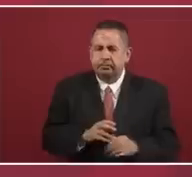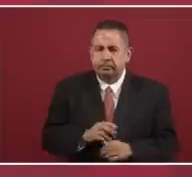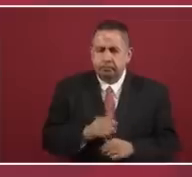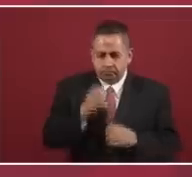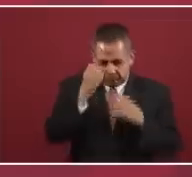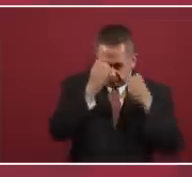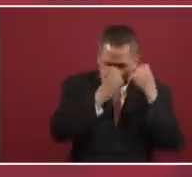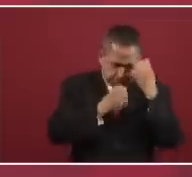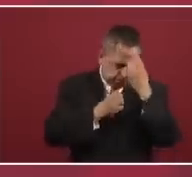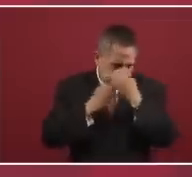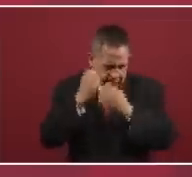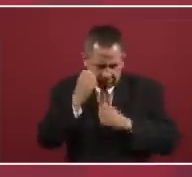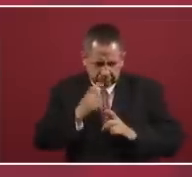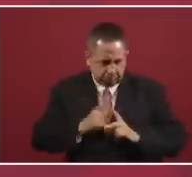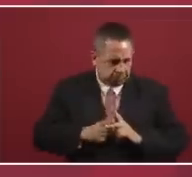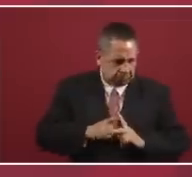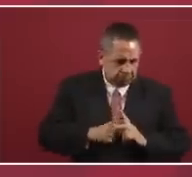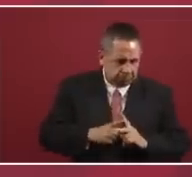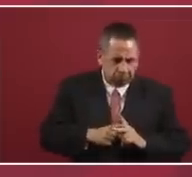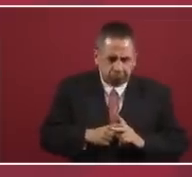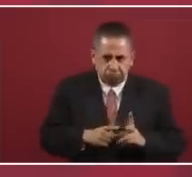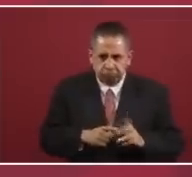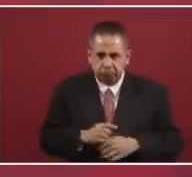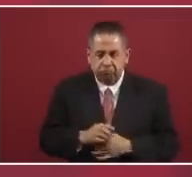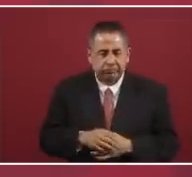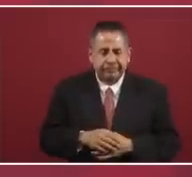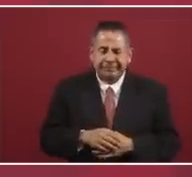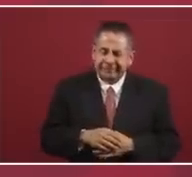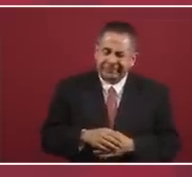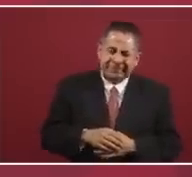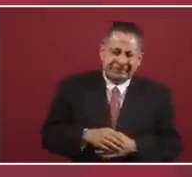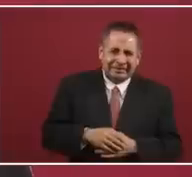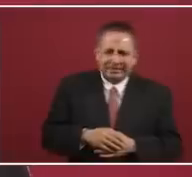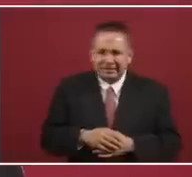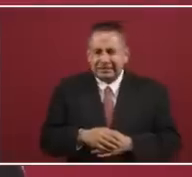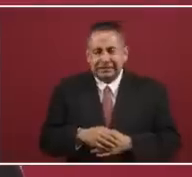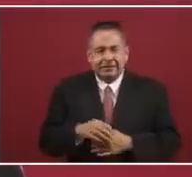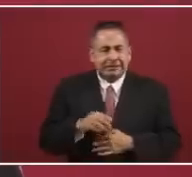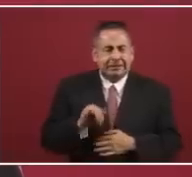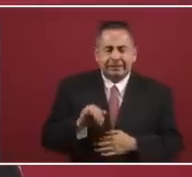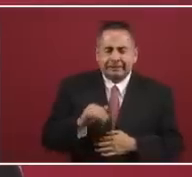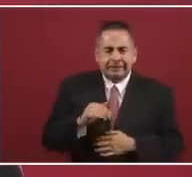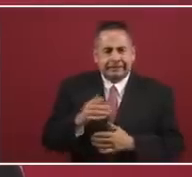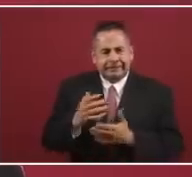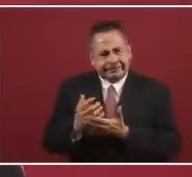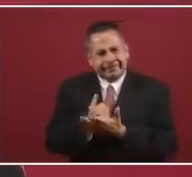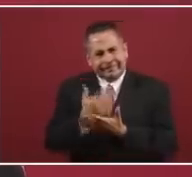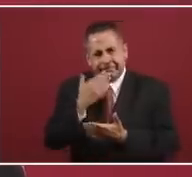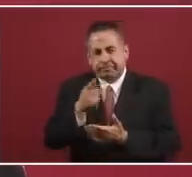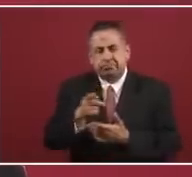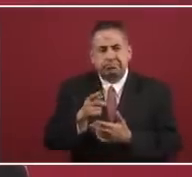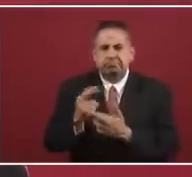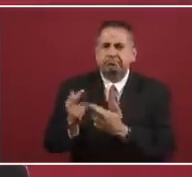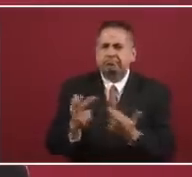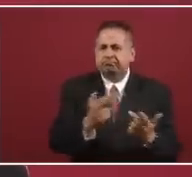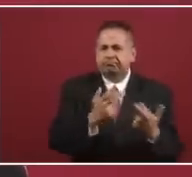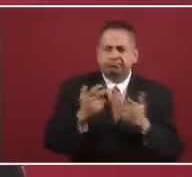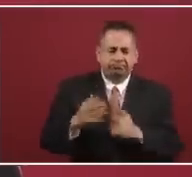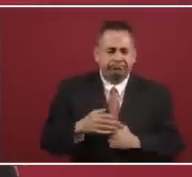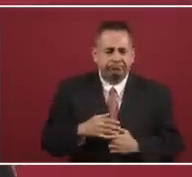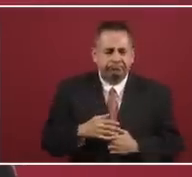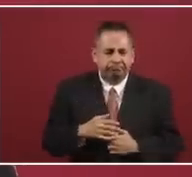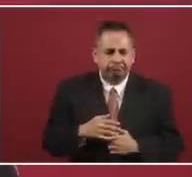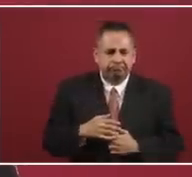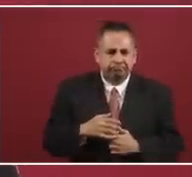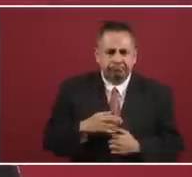Hicimos el análisis, salía, pero impactábamos a la zona. Al final